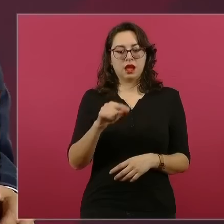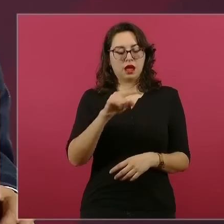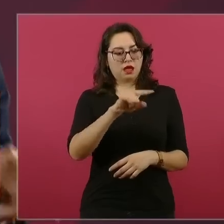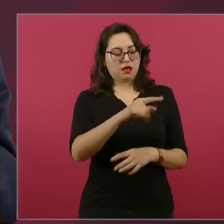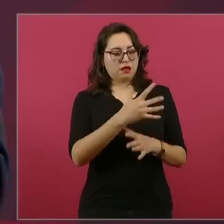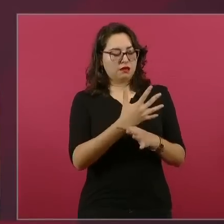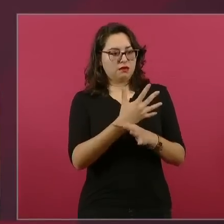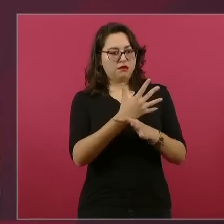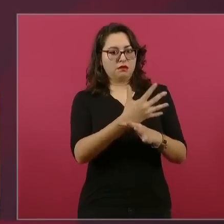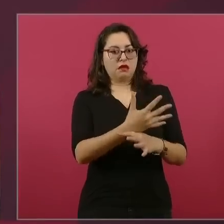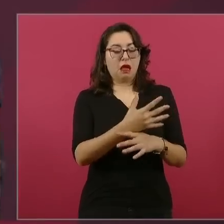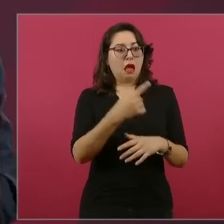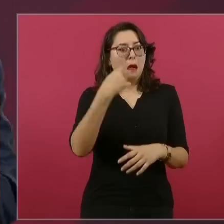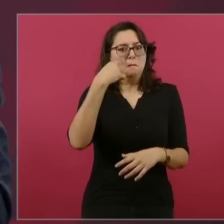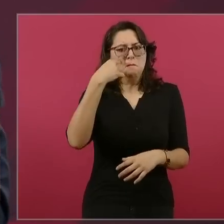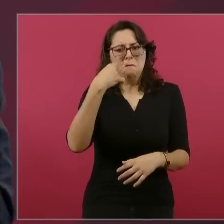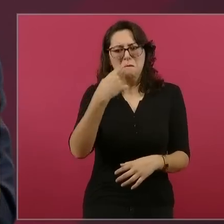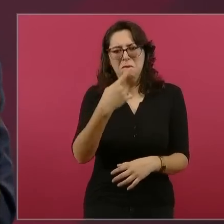y